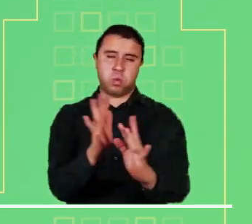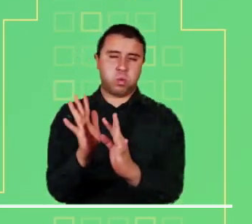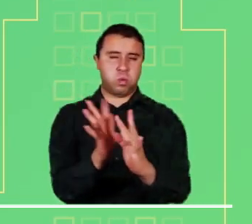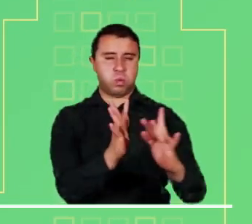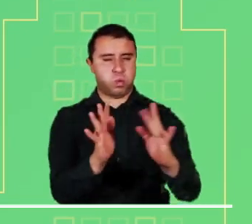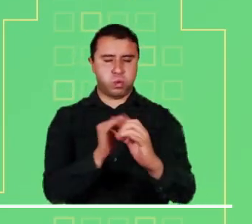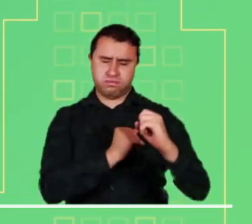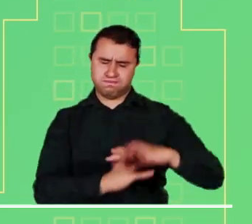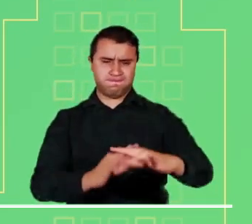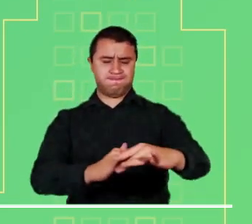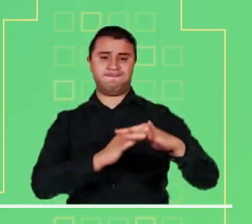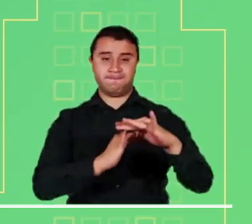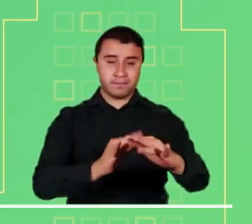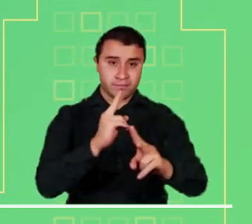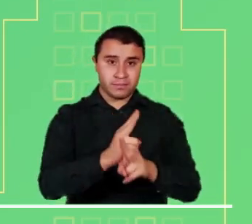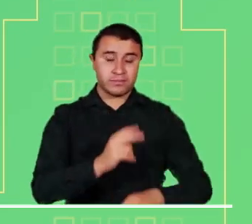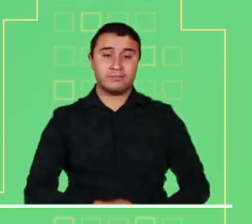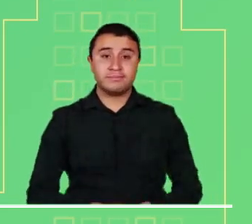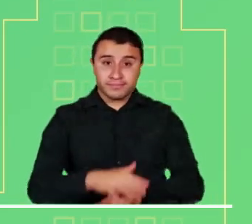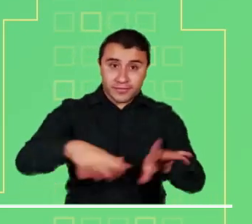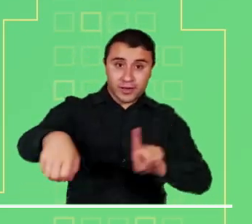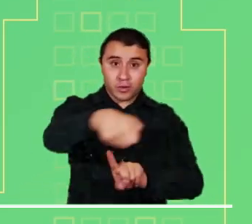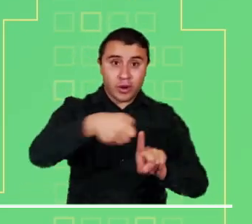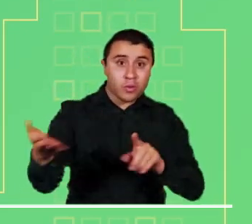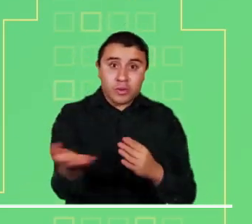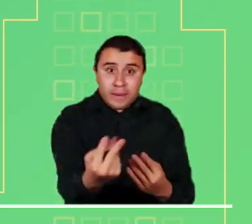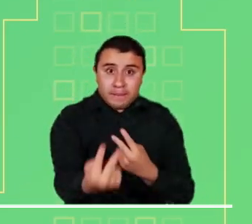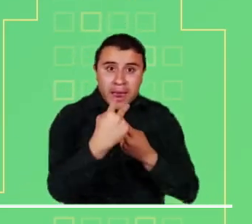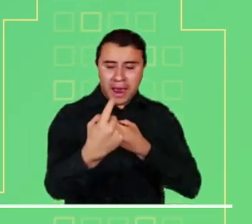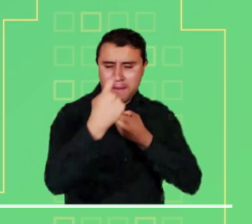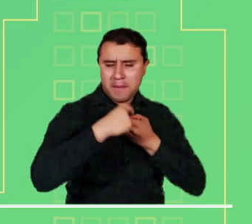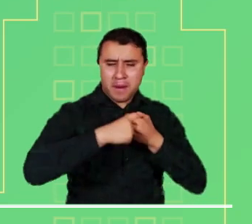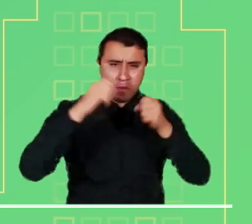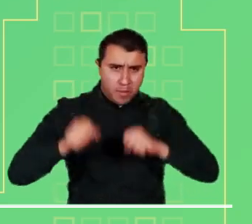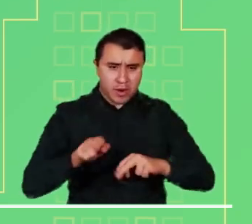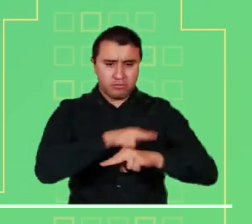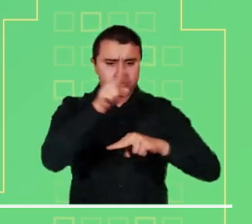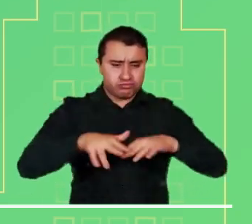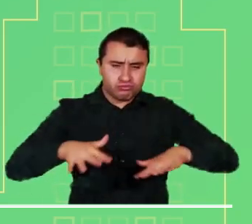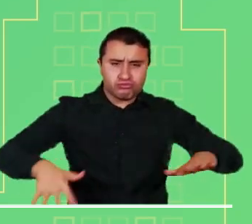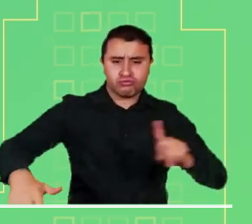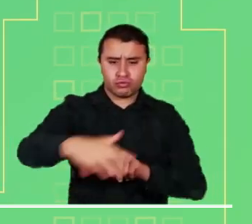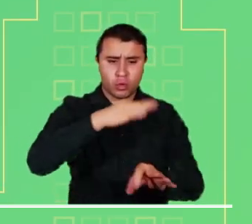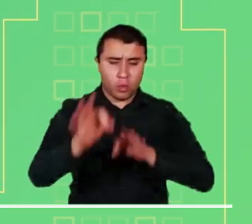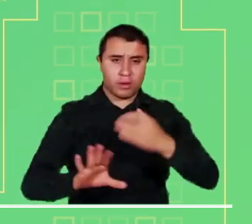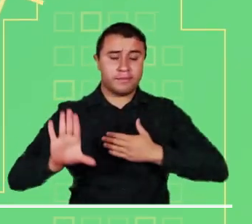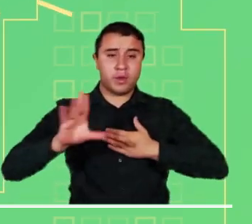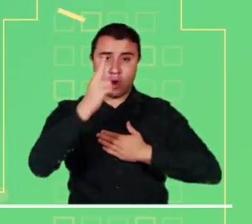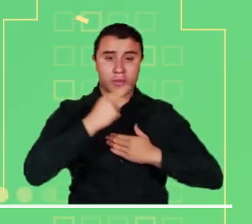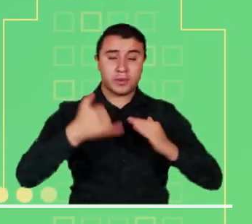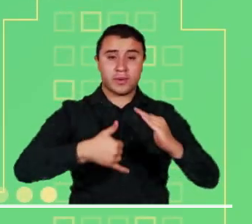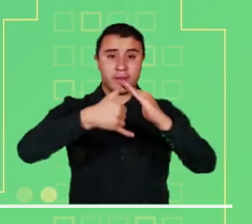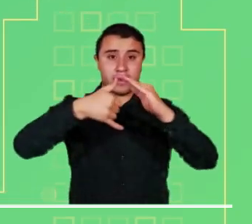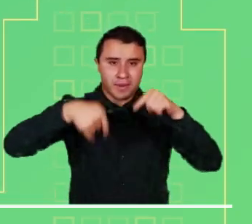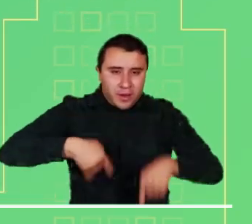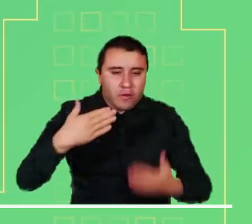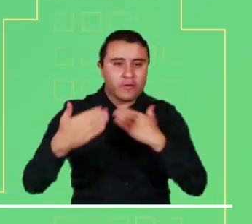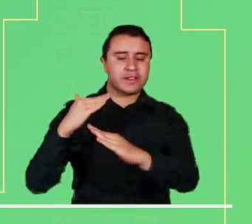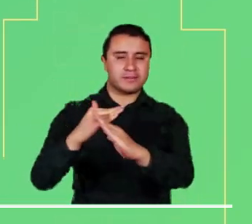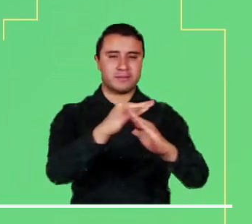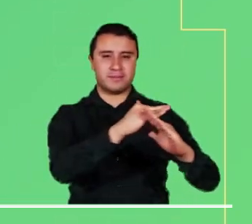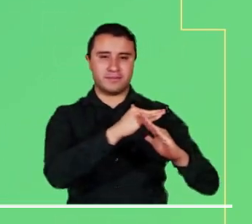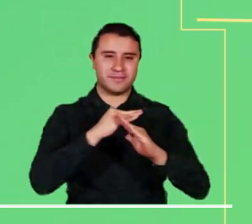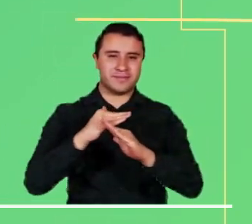Finalizamos con la información meteomarina y la alerta roja por oleaje y viento en el centro del Mar Caribe. Los esperamos en nuestras redes